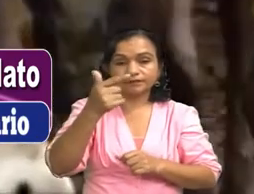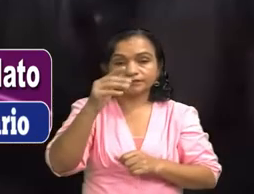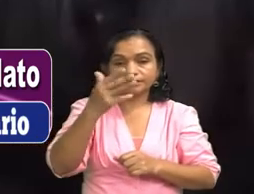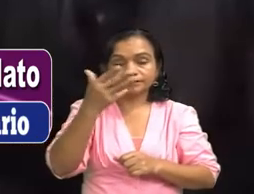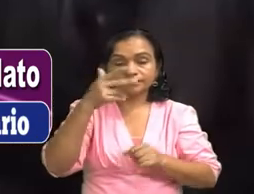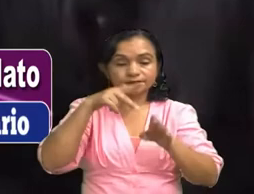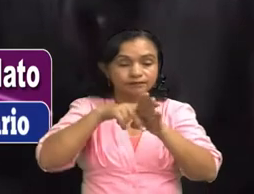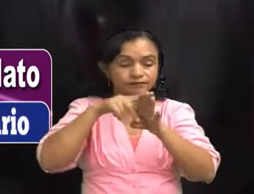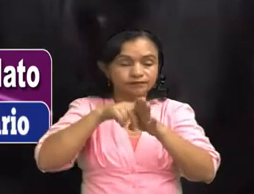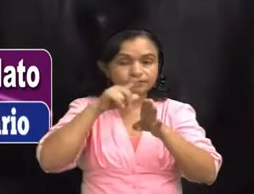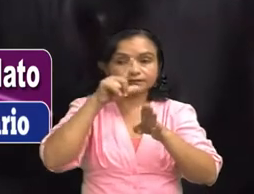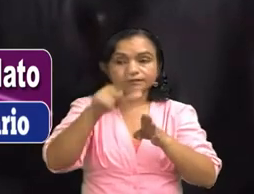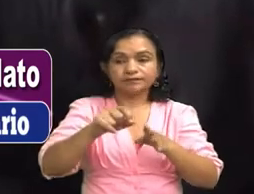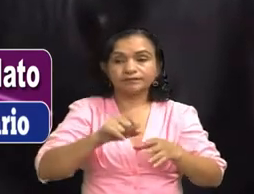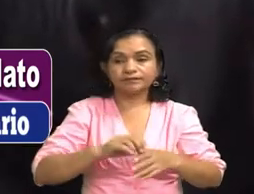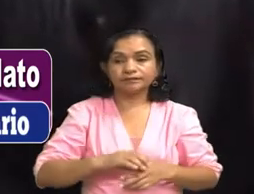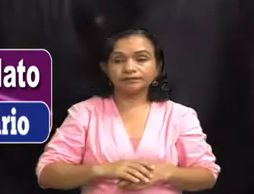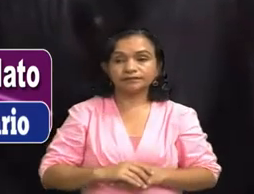4.879 fincas.